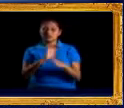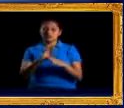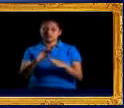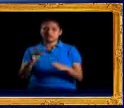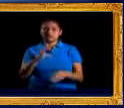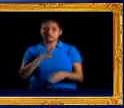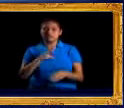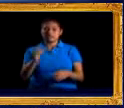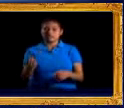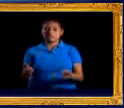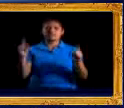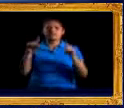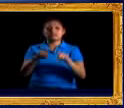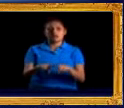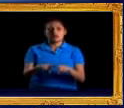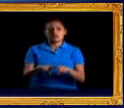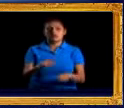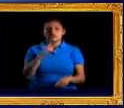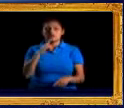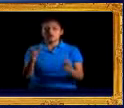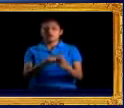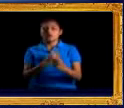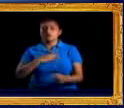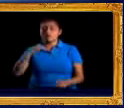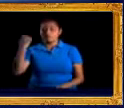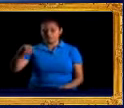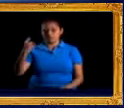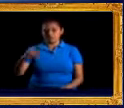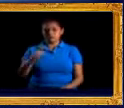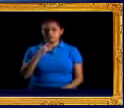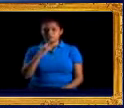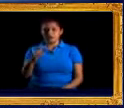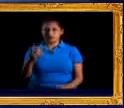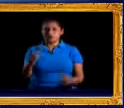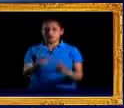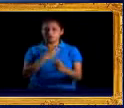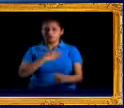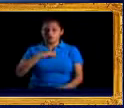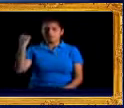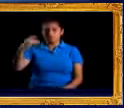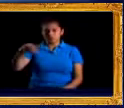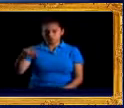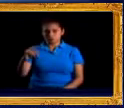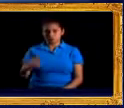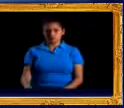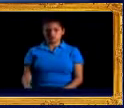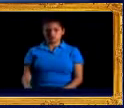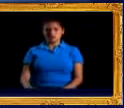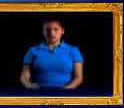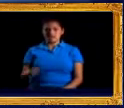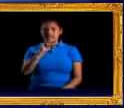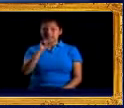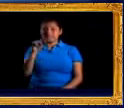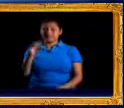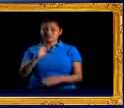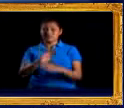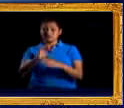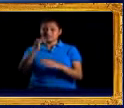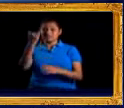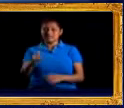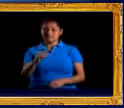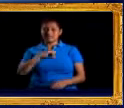suceder pronto. Diga conmigo, pronto. Diga conmigo otra vez, pronto. Estas cosas ya están sucediendo,